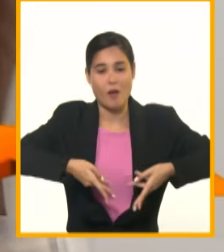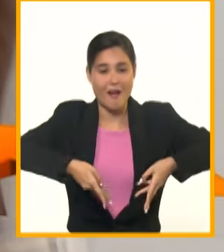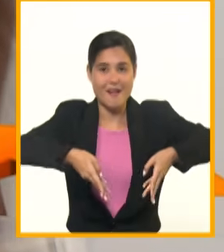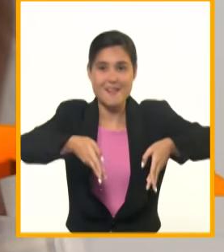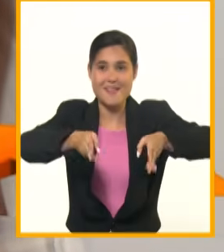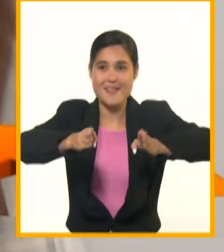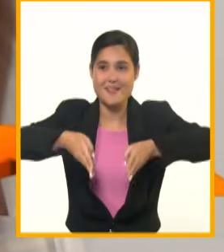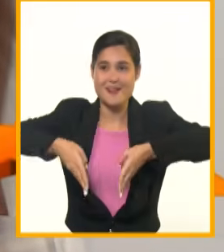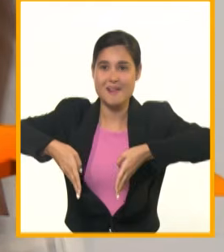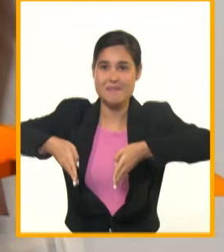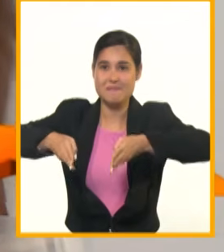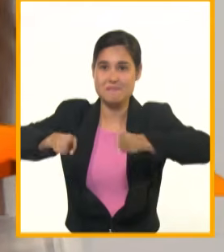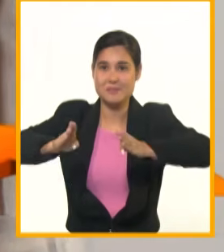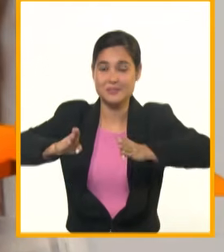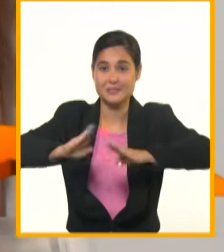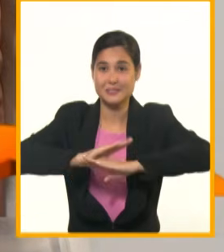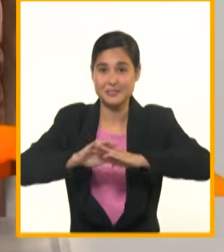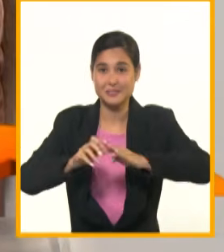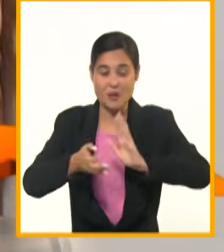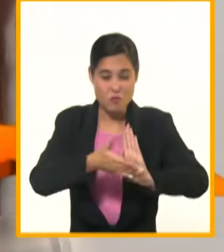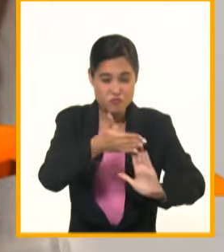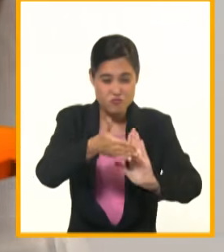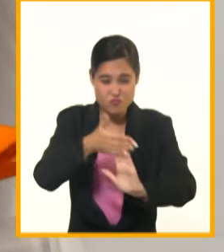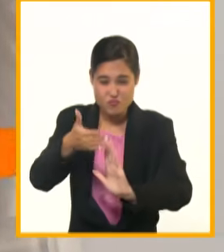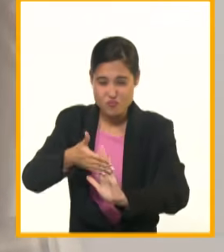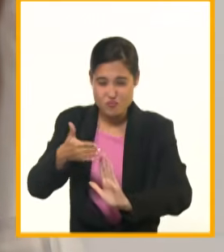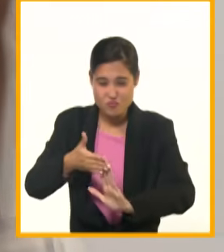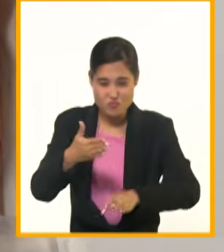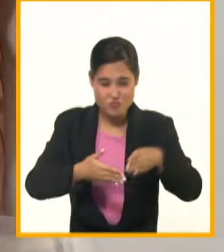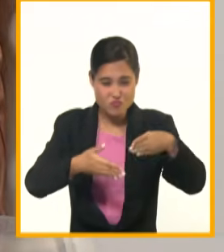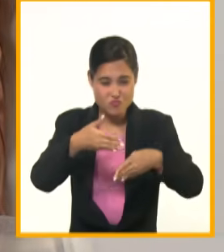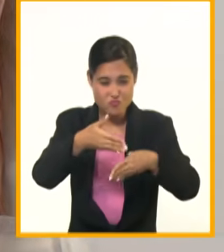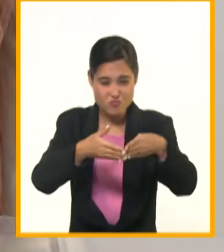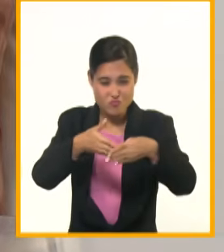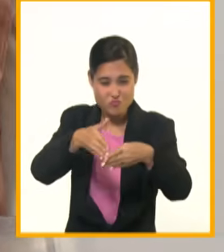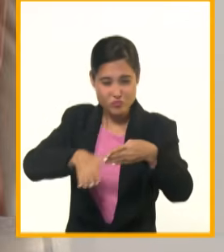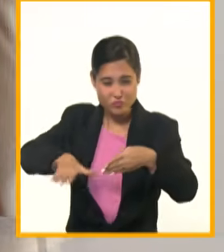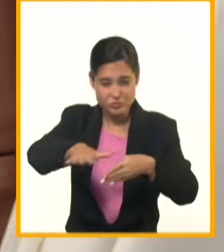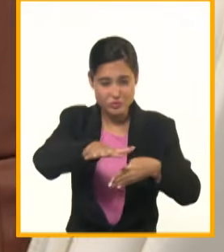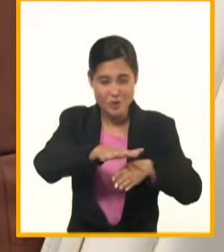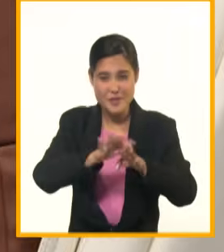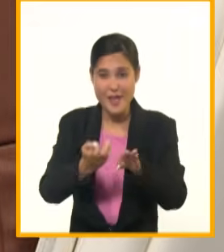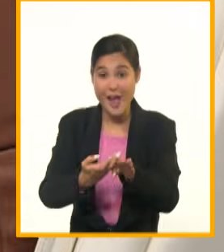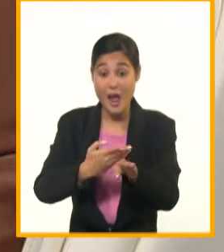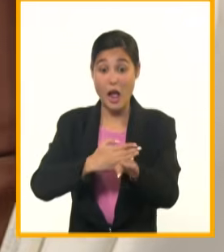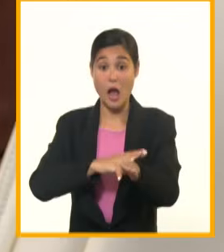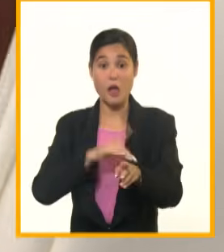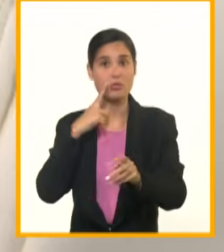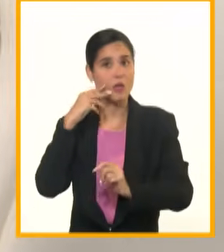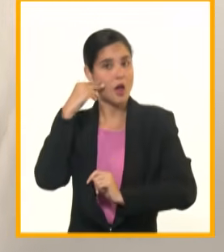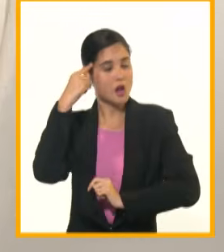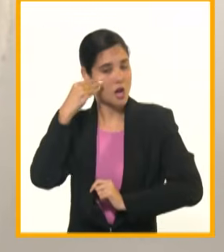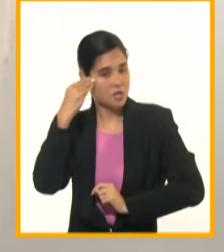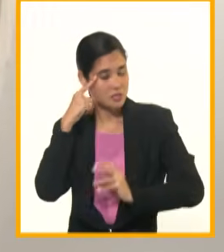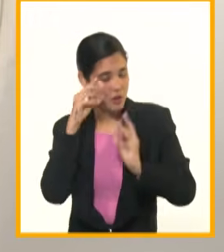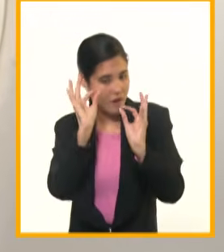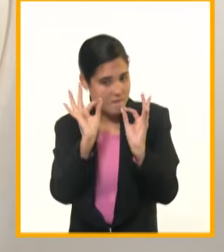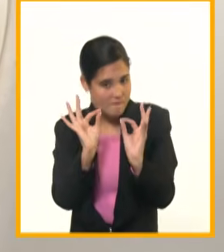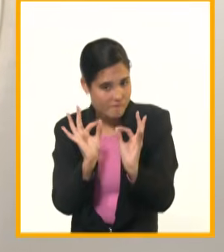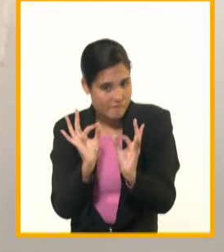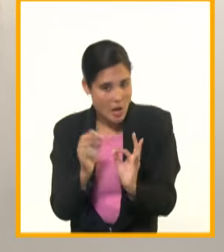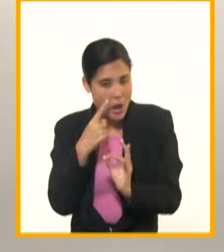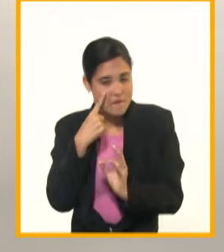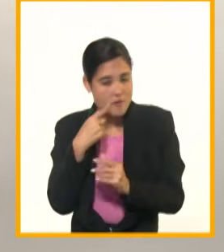esa construcción muy bien llevada. Y ahí viene usted, así que lo conoce bien. Sí, nosotros